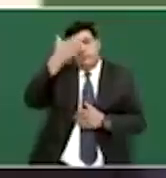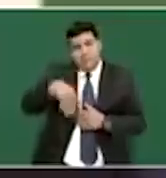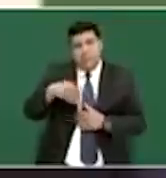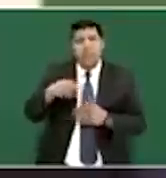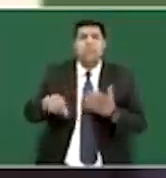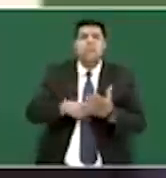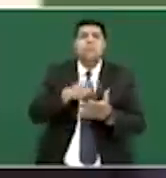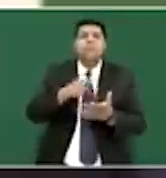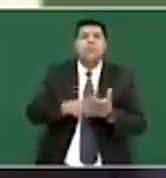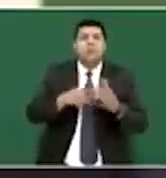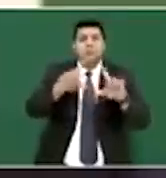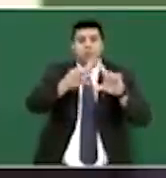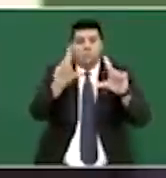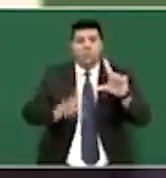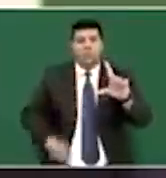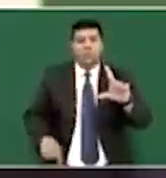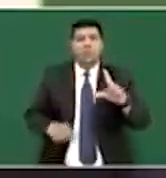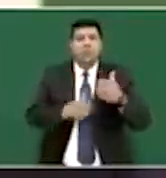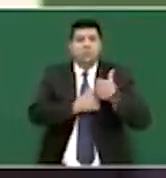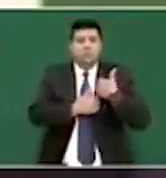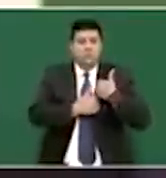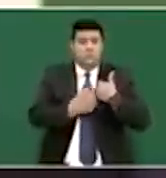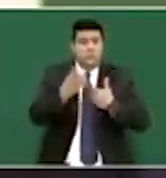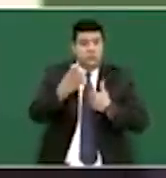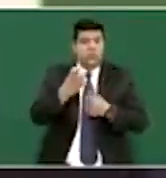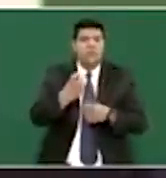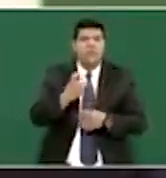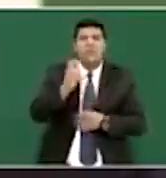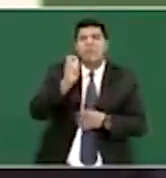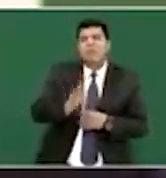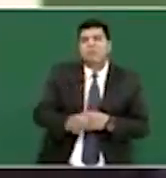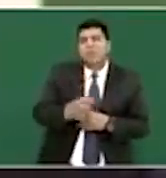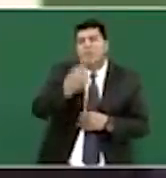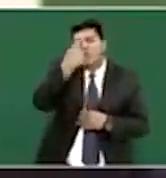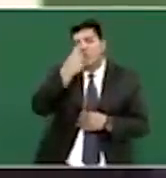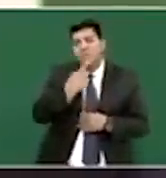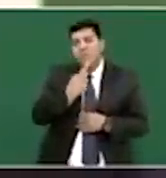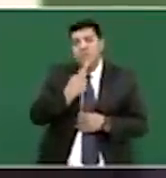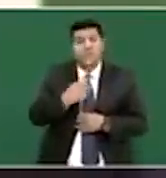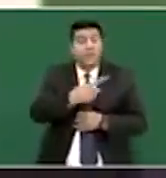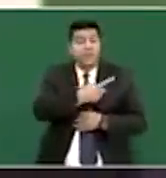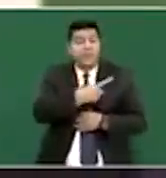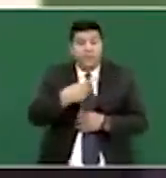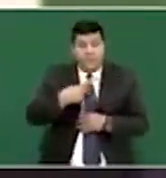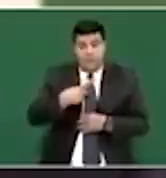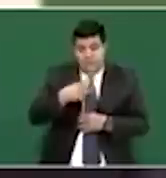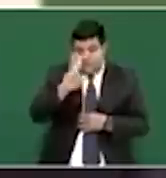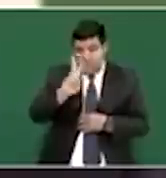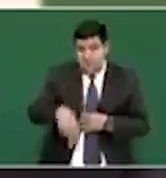Acuérdense que se tiene que conformar un Estado Mayor